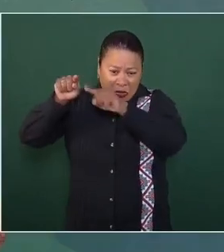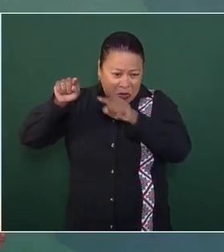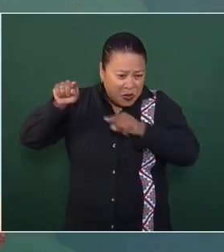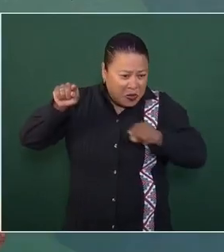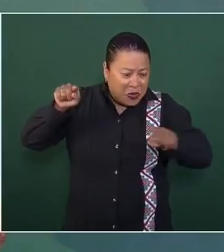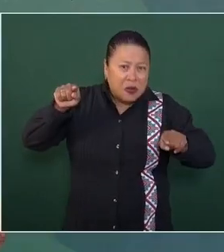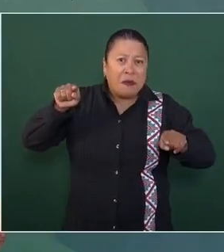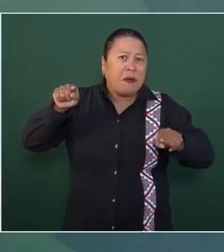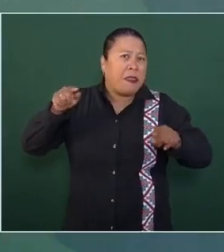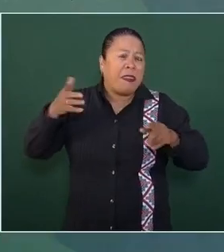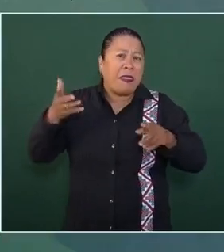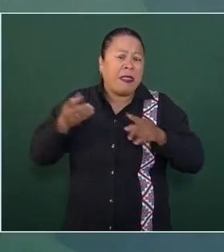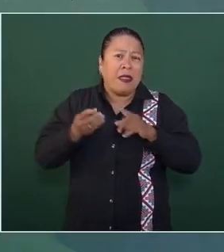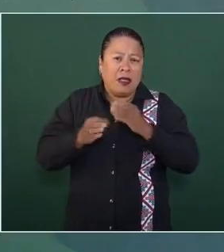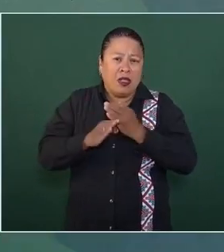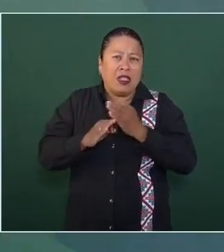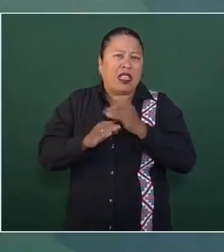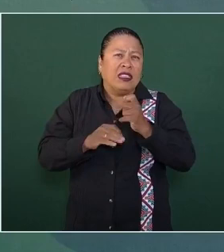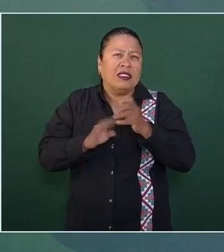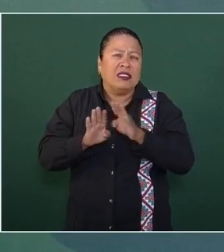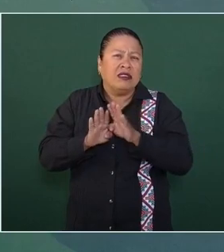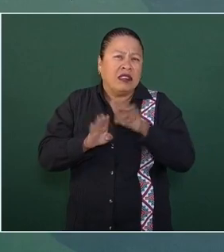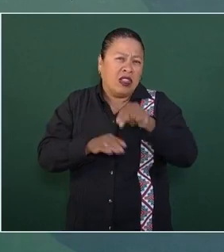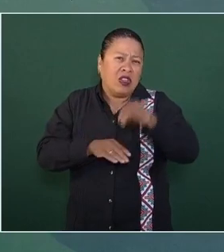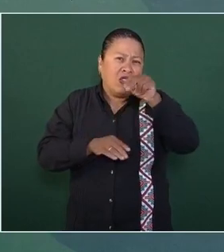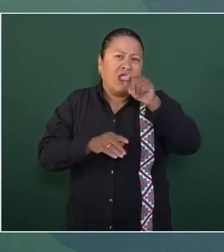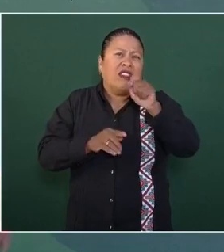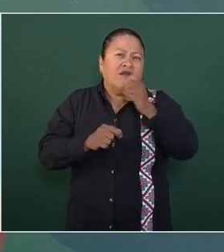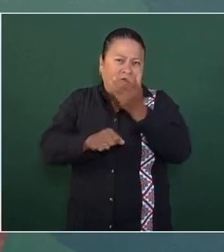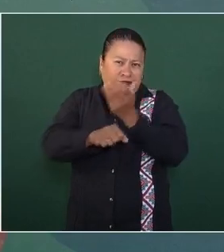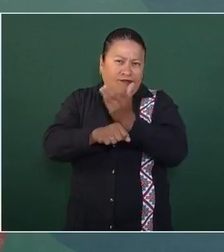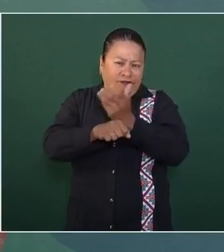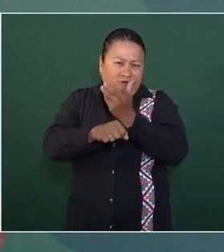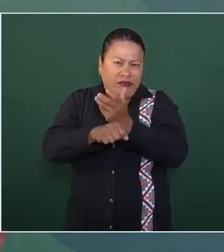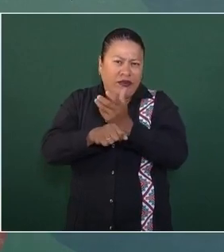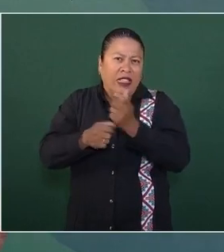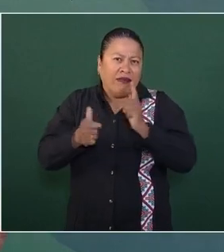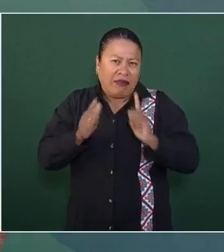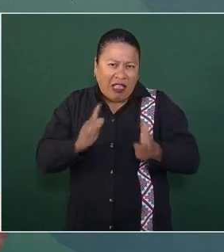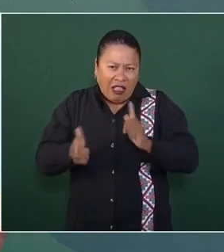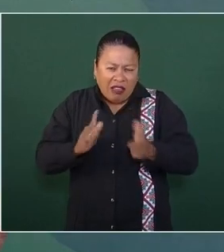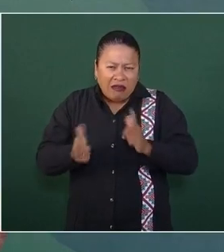el norte de lo que hoy es Estados Unidos Texas